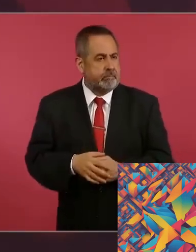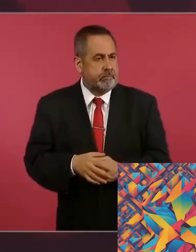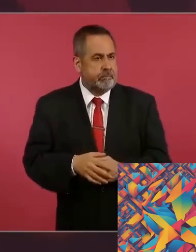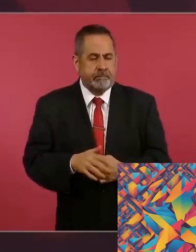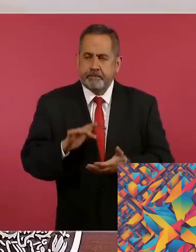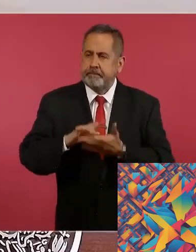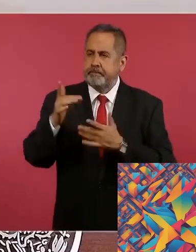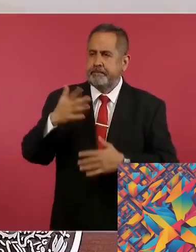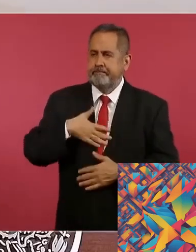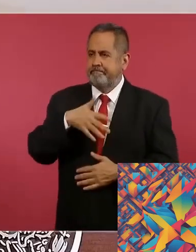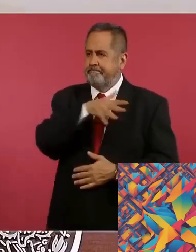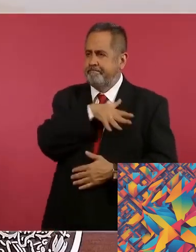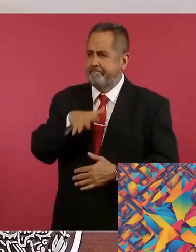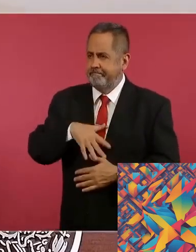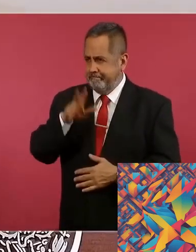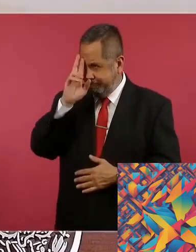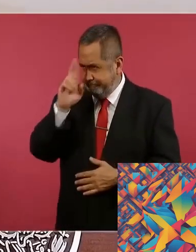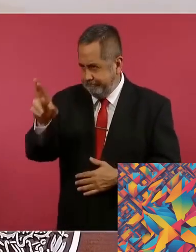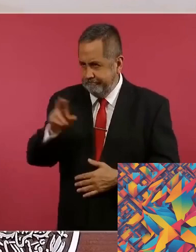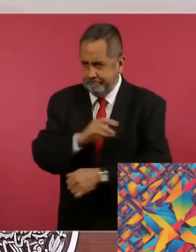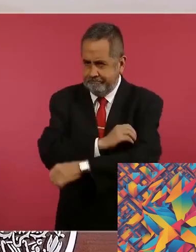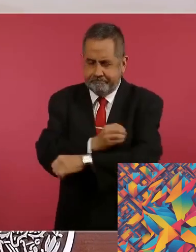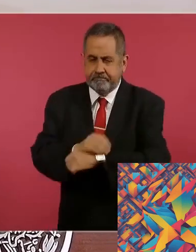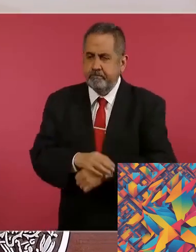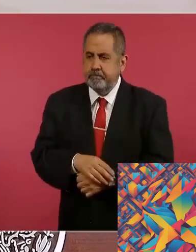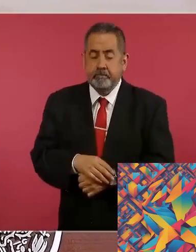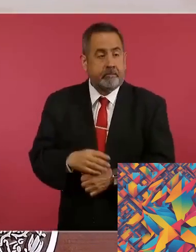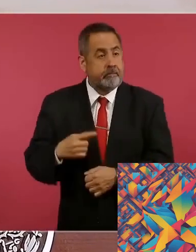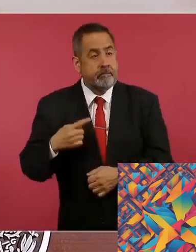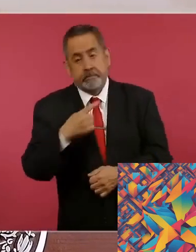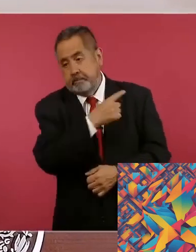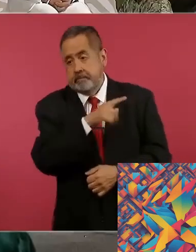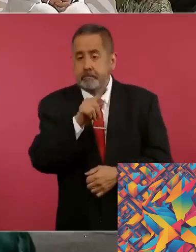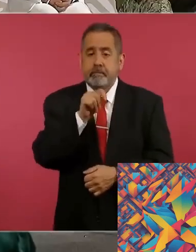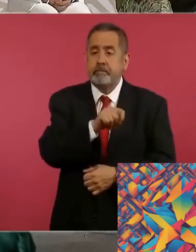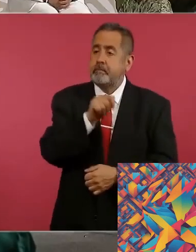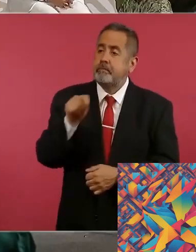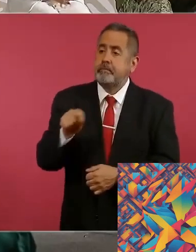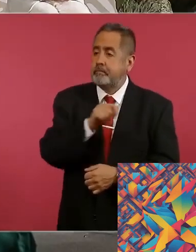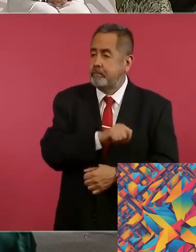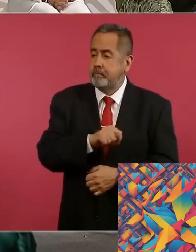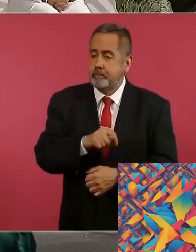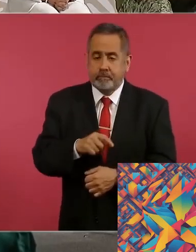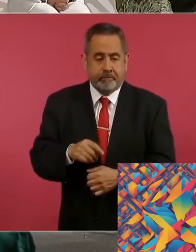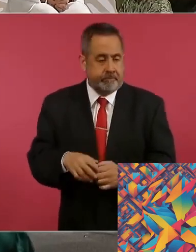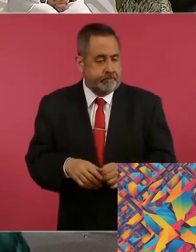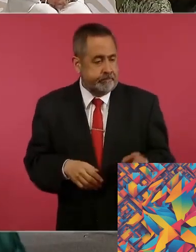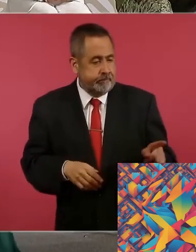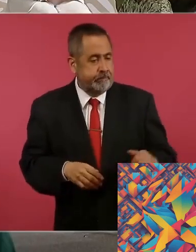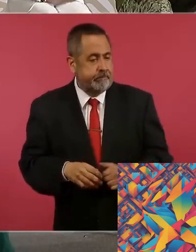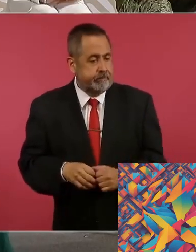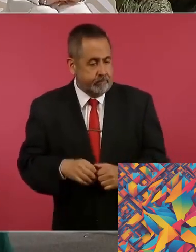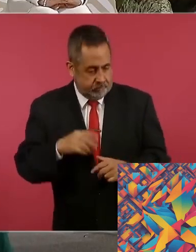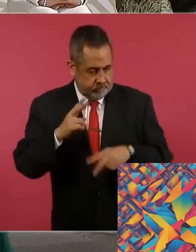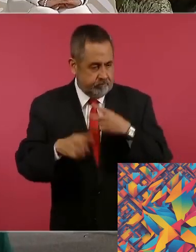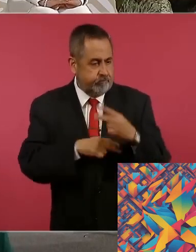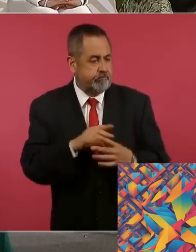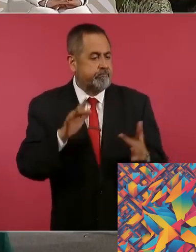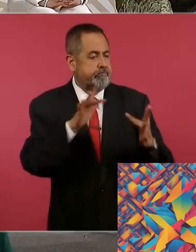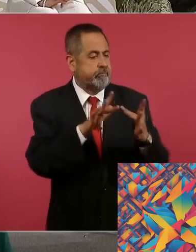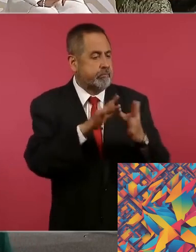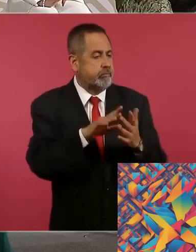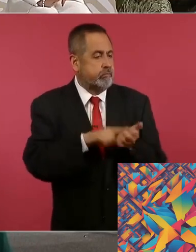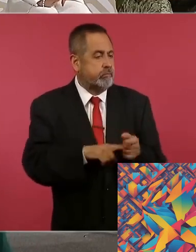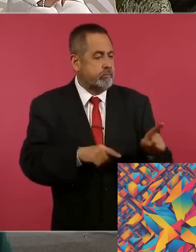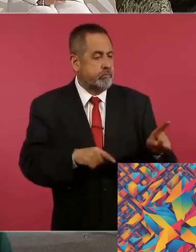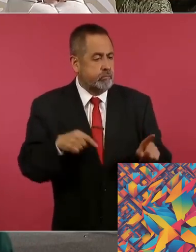invita a una reflexión crítica y profunda sobre cómo se pueden abordar los problemas estructurales de México de manera innovadora y humana. La relación